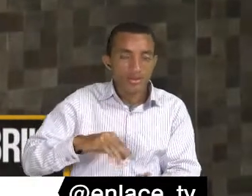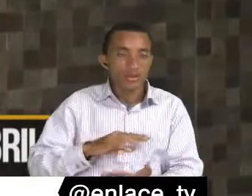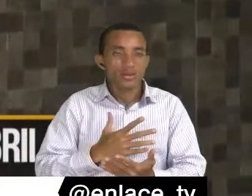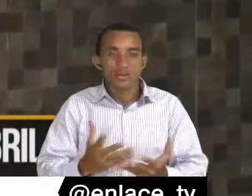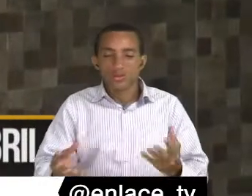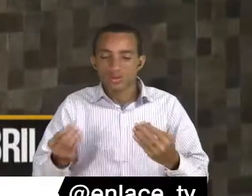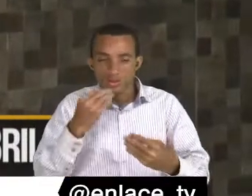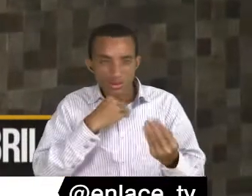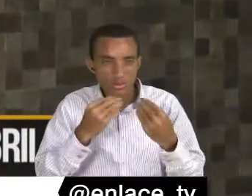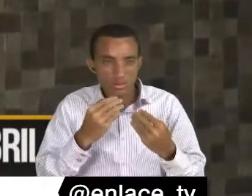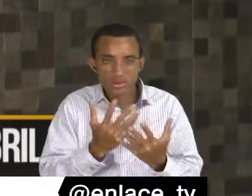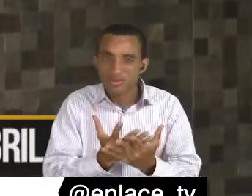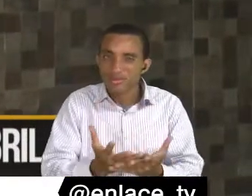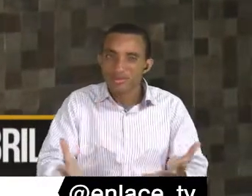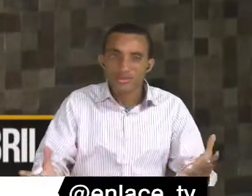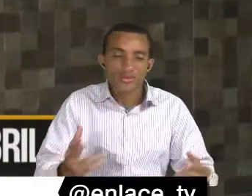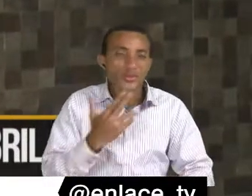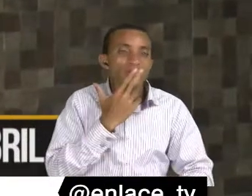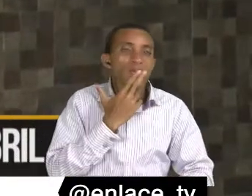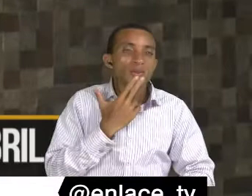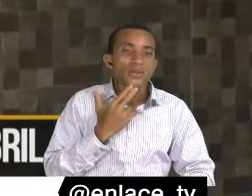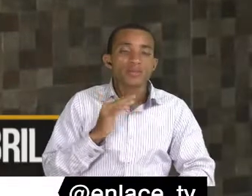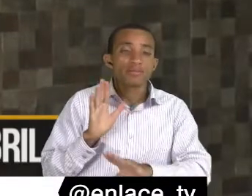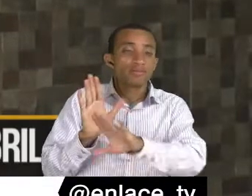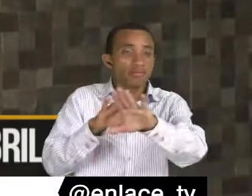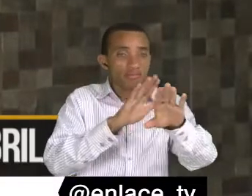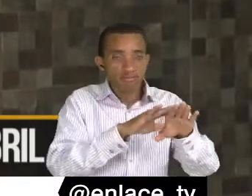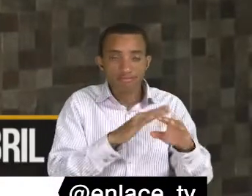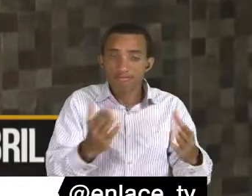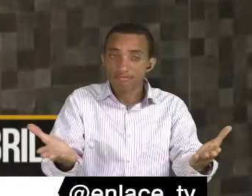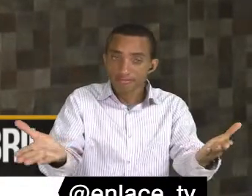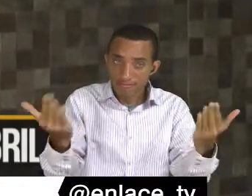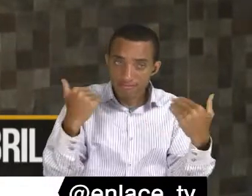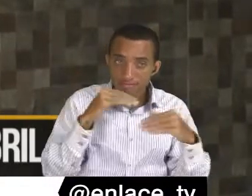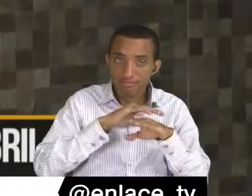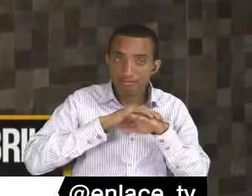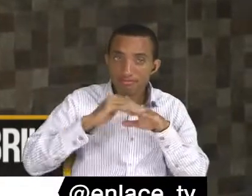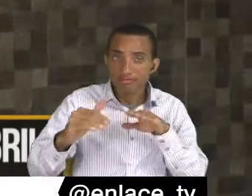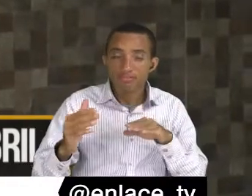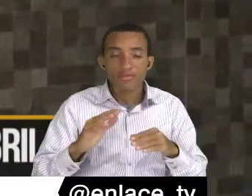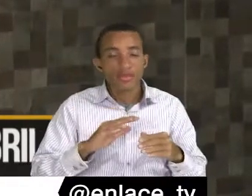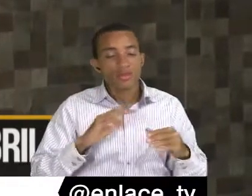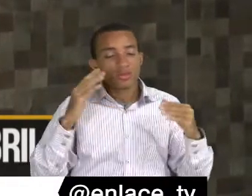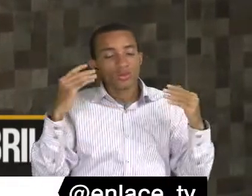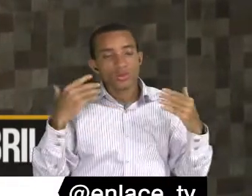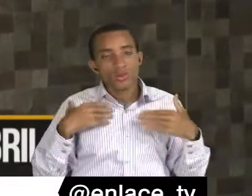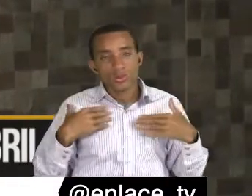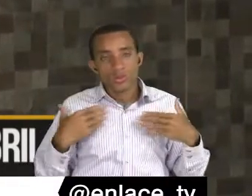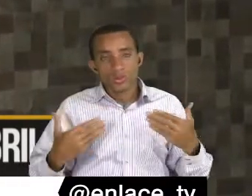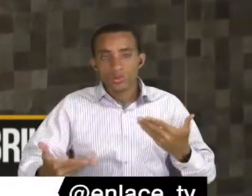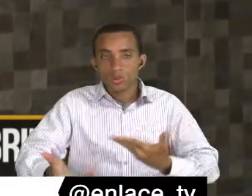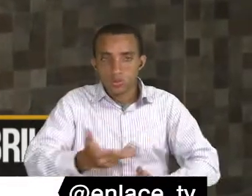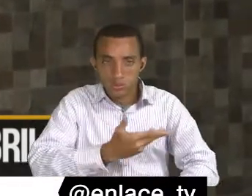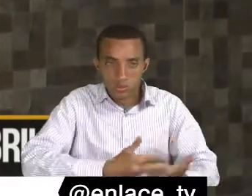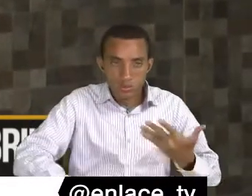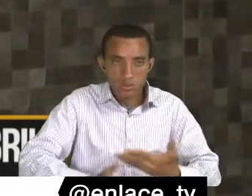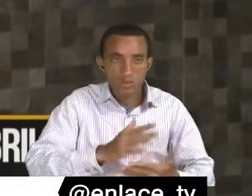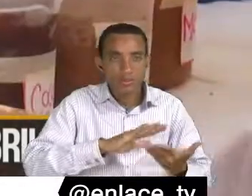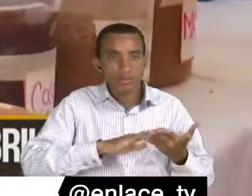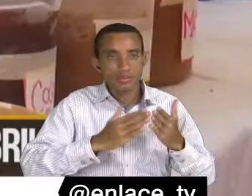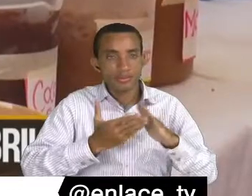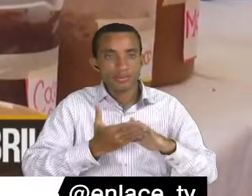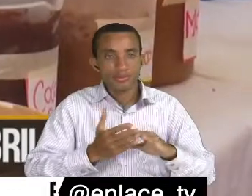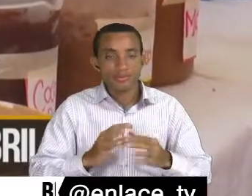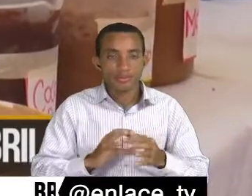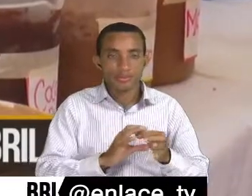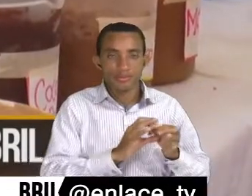comida, mucho dulce. Invitamos a todos los barranqueños a que festejemos en paz y muy unidos en este marco de cumpleaños de Barranca Bermeja.